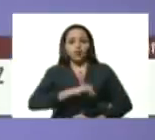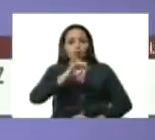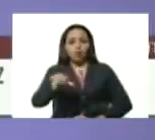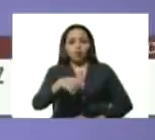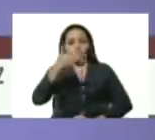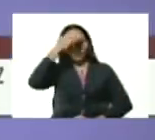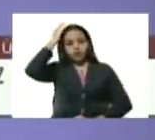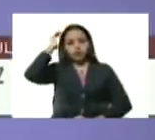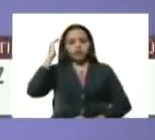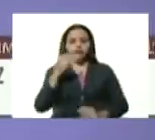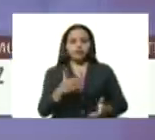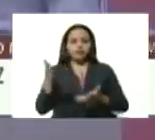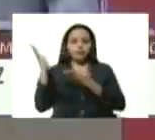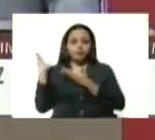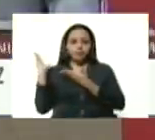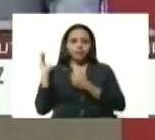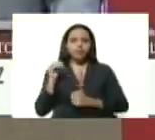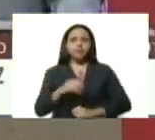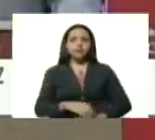Rodríguez Gómez. Escuchemos.